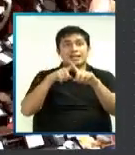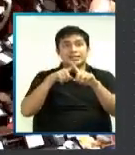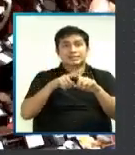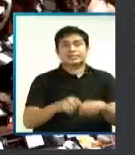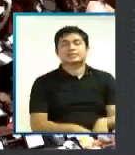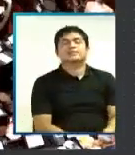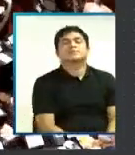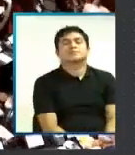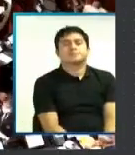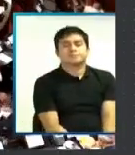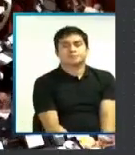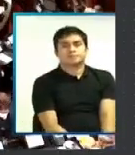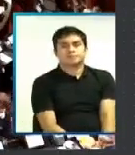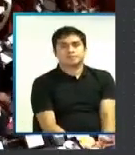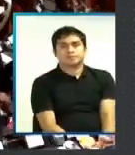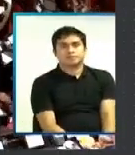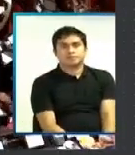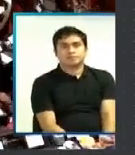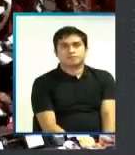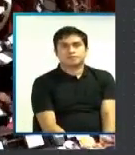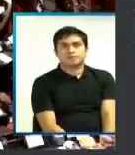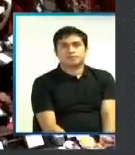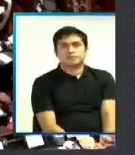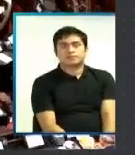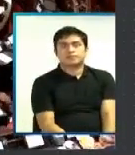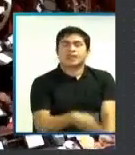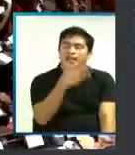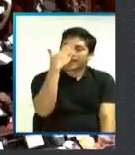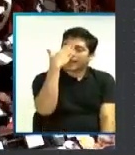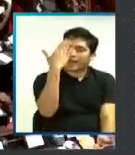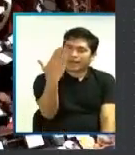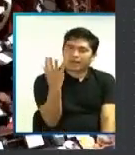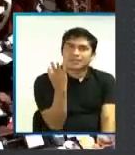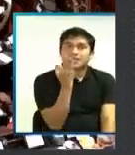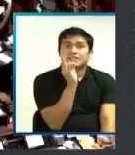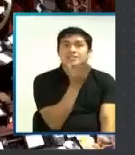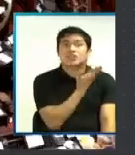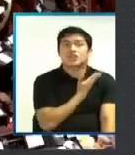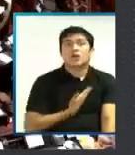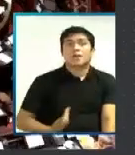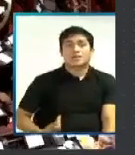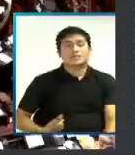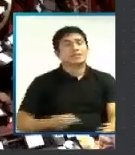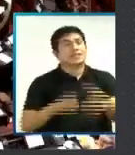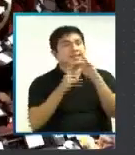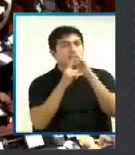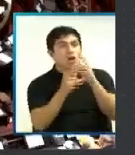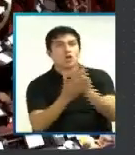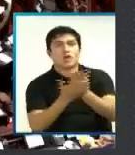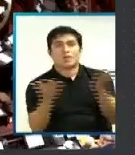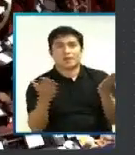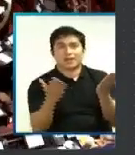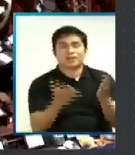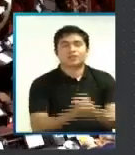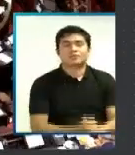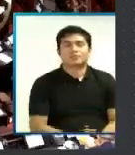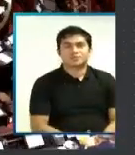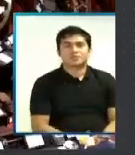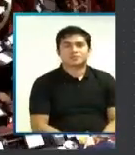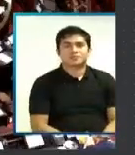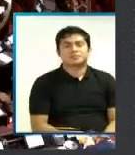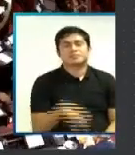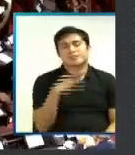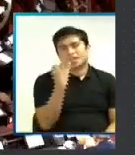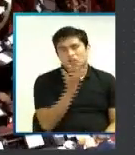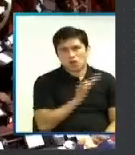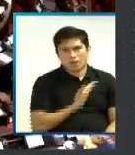sea sancionada por el Ejecutivo. En este momento mi compañera María René Gaitán está haciendo imágenes de cómo los representantes de los 48 cantones